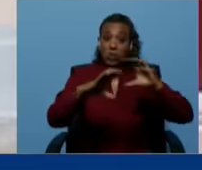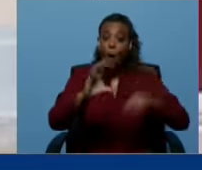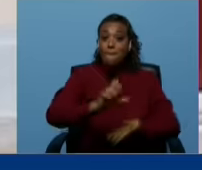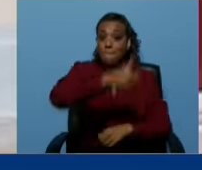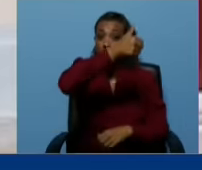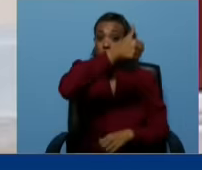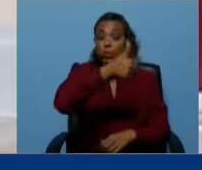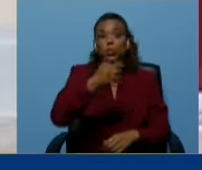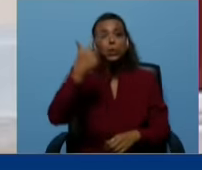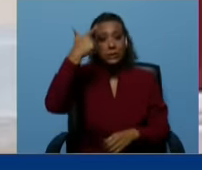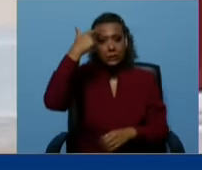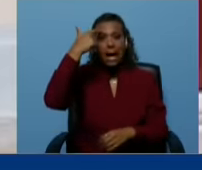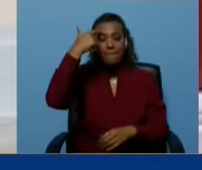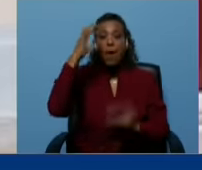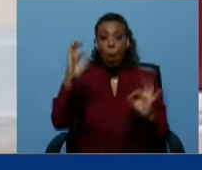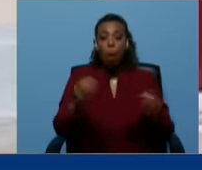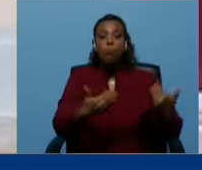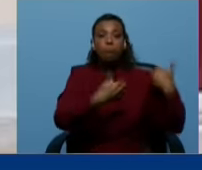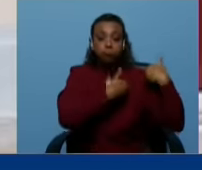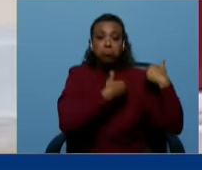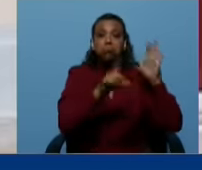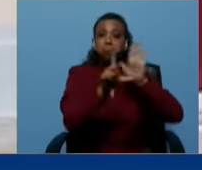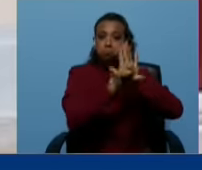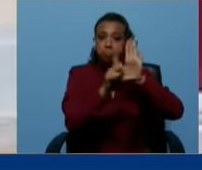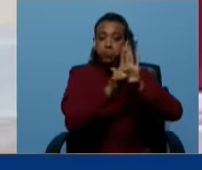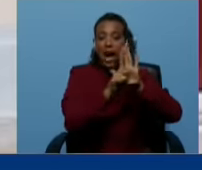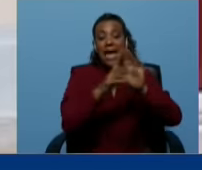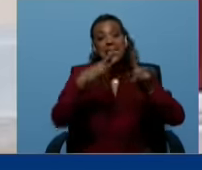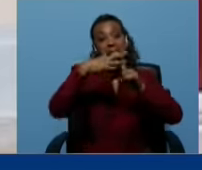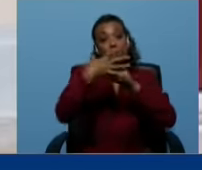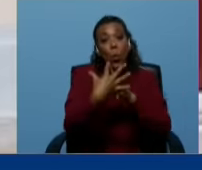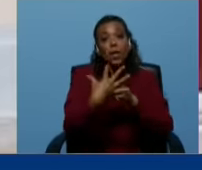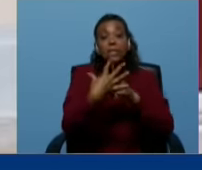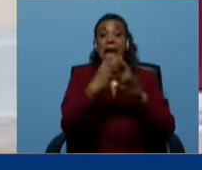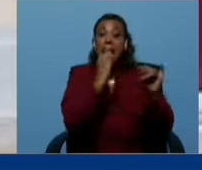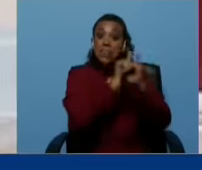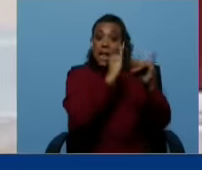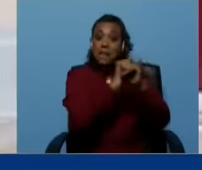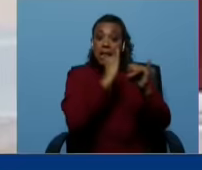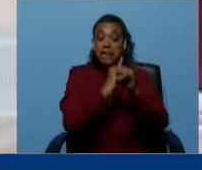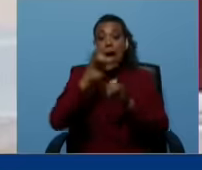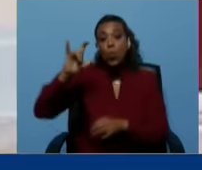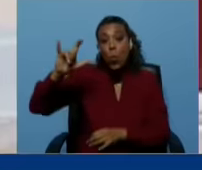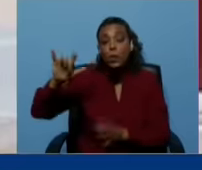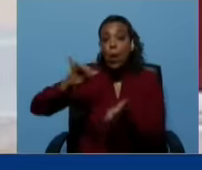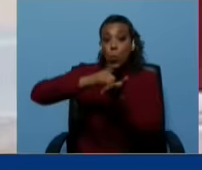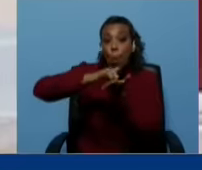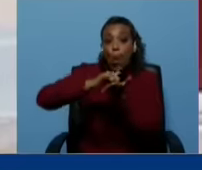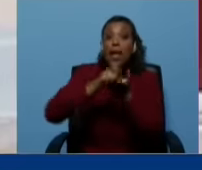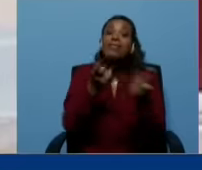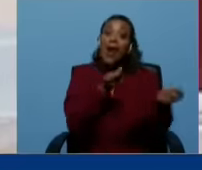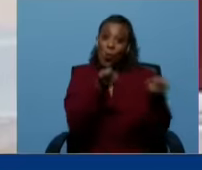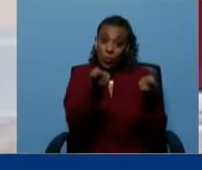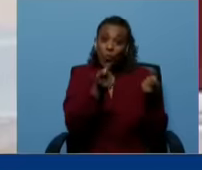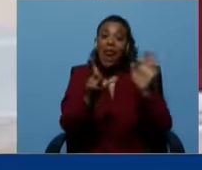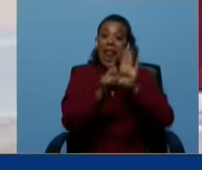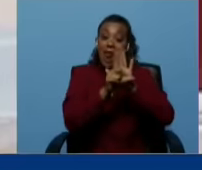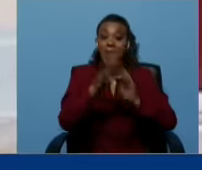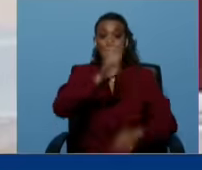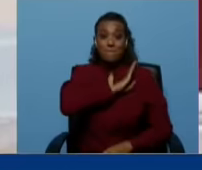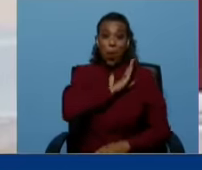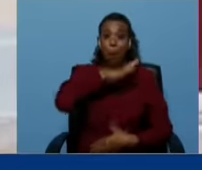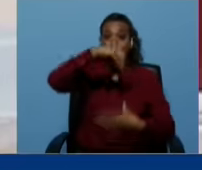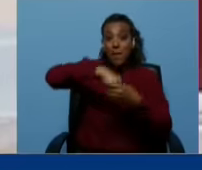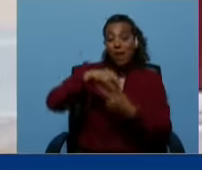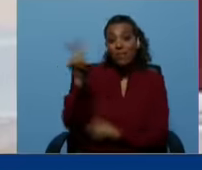tiene la capacidad, en estos casos en que las redes sociales también están reguladas por la ley nacional, como